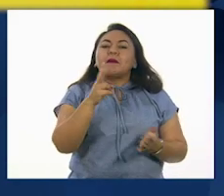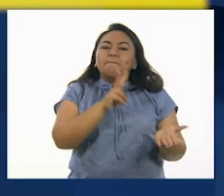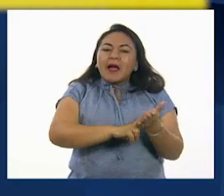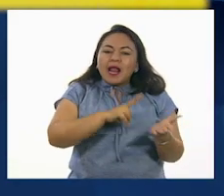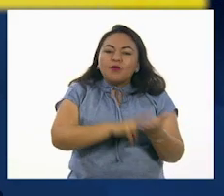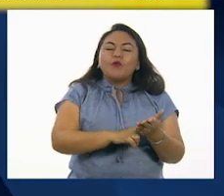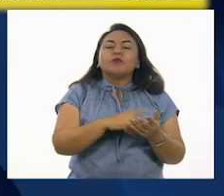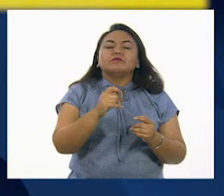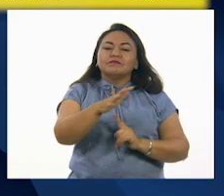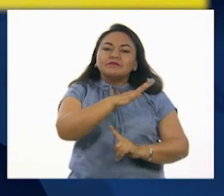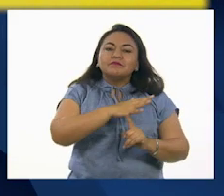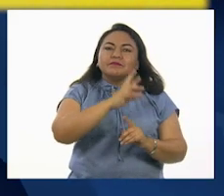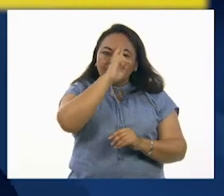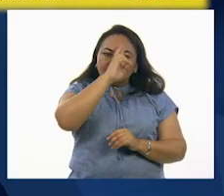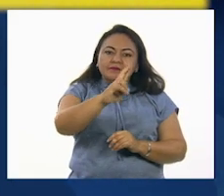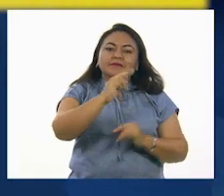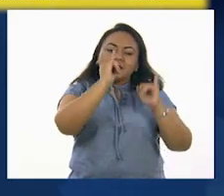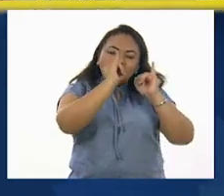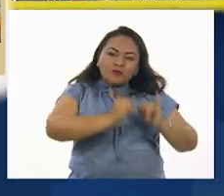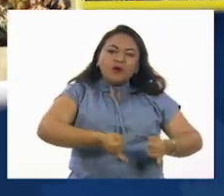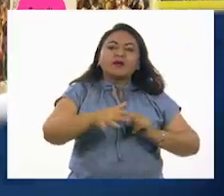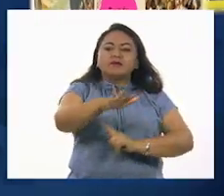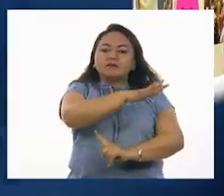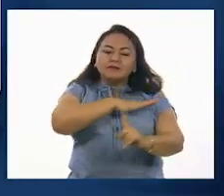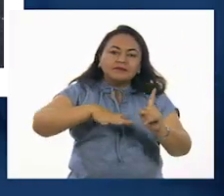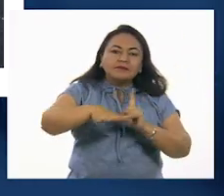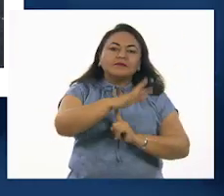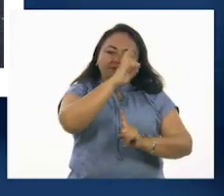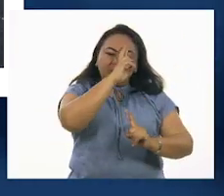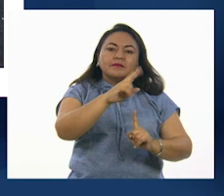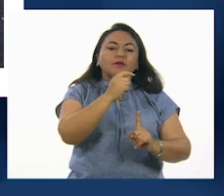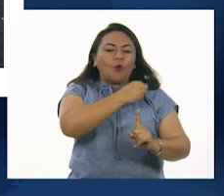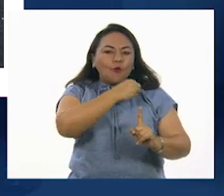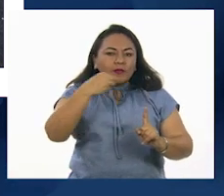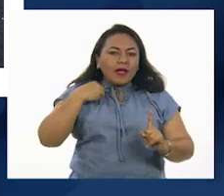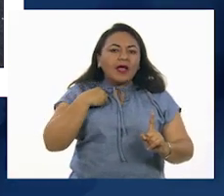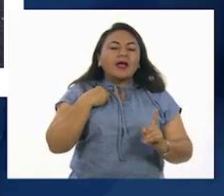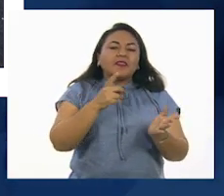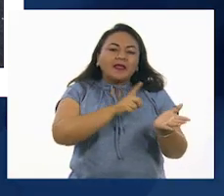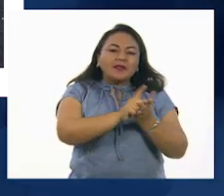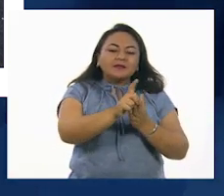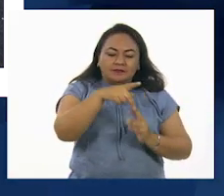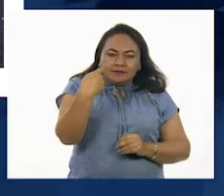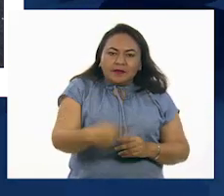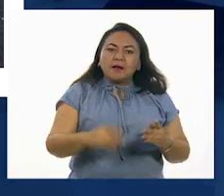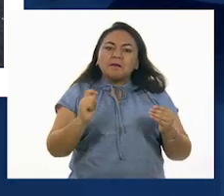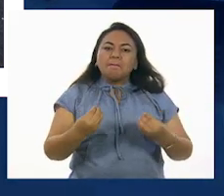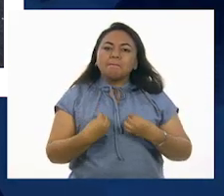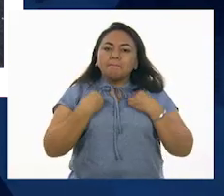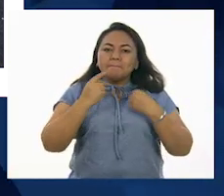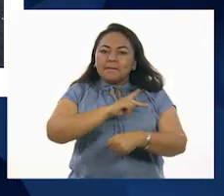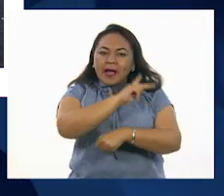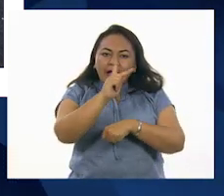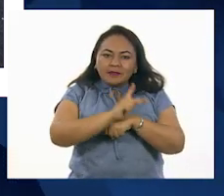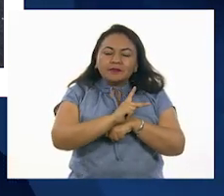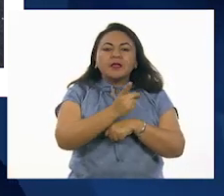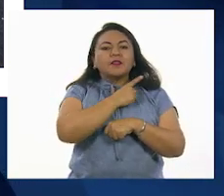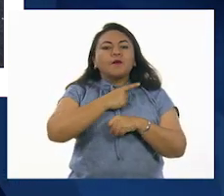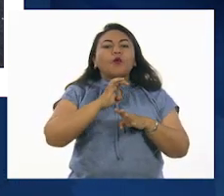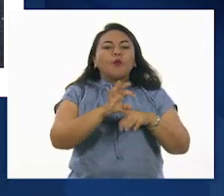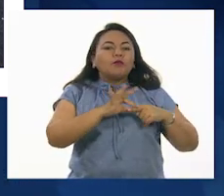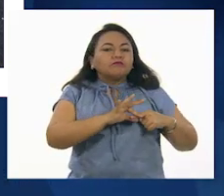decisiones individuales y colectivas, al conocimiento de derechos y obligaciones como ciudadanos de un país y a conducirnos con